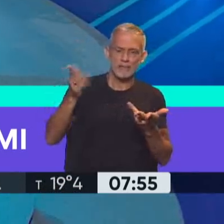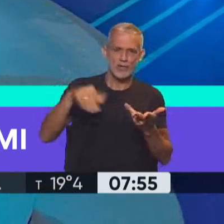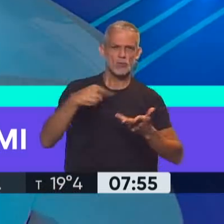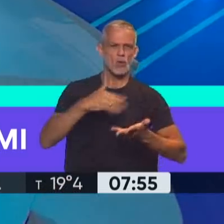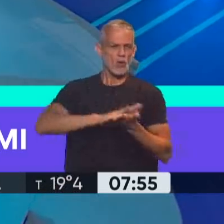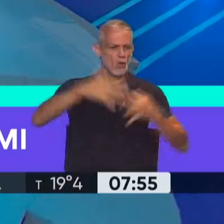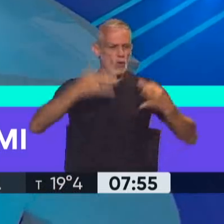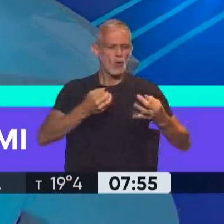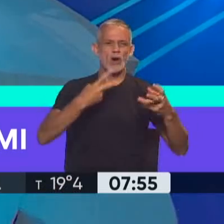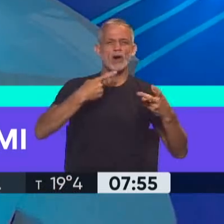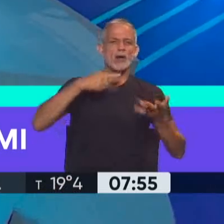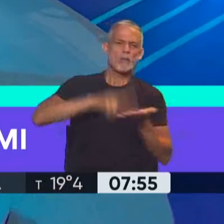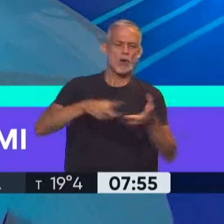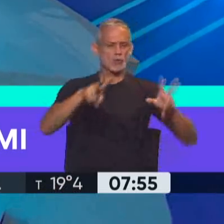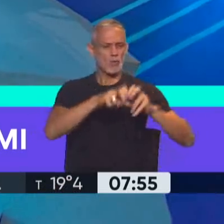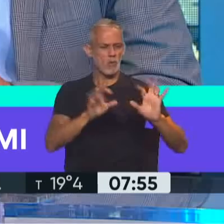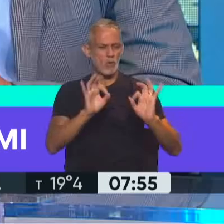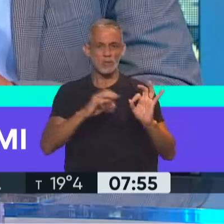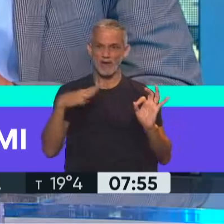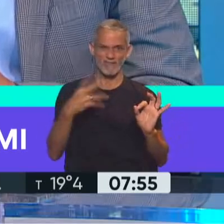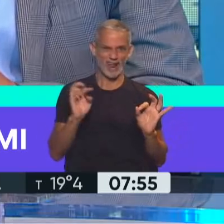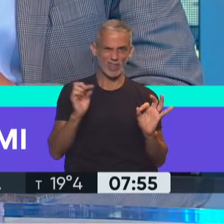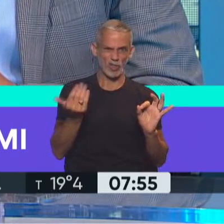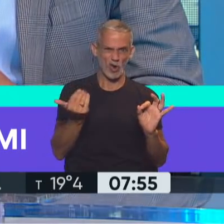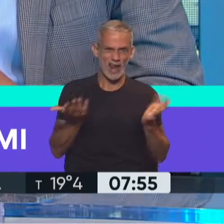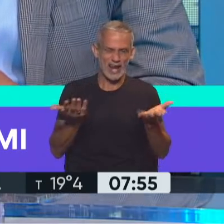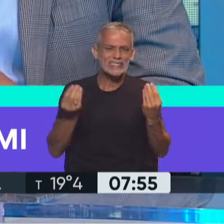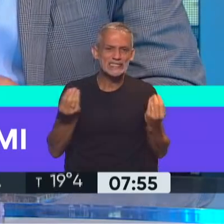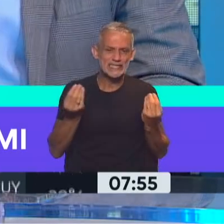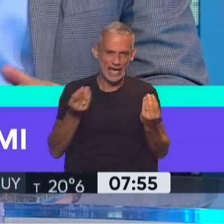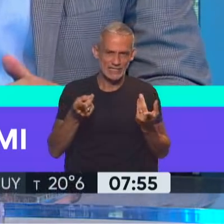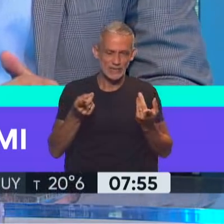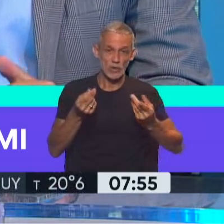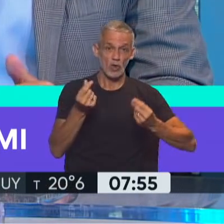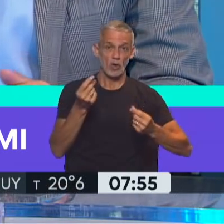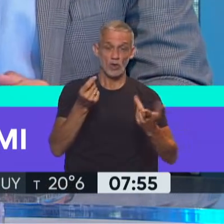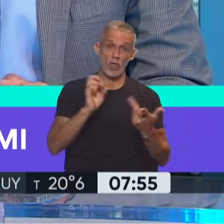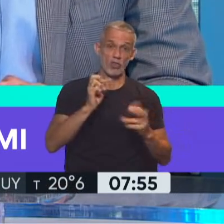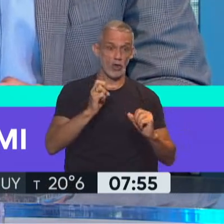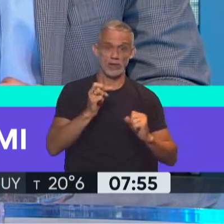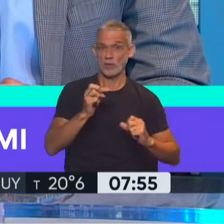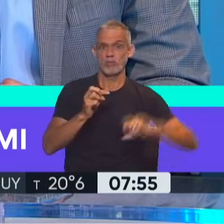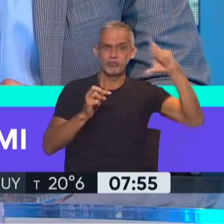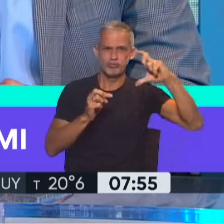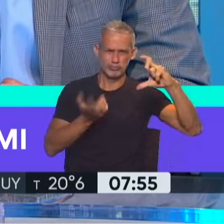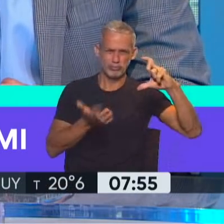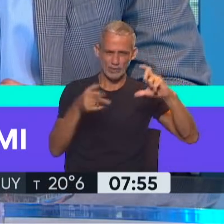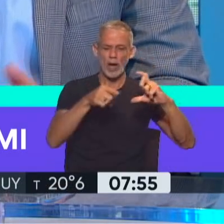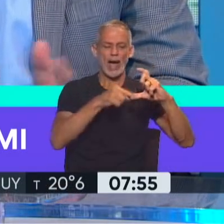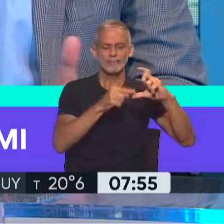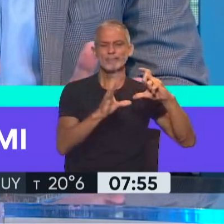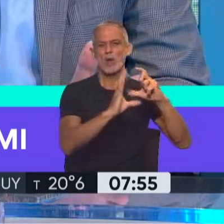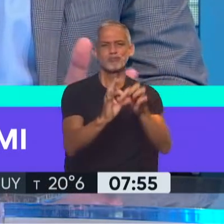prolijo fiscalmente pero si de golpe te faltan dólares tu tipo de cambio se va a disparar y eso va a impactar en los precios